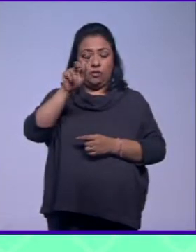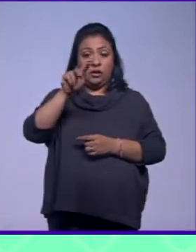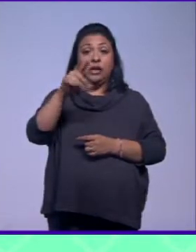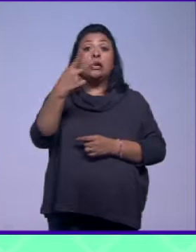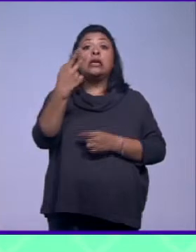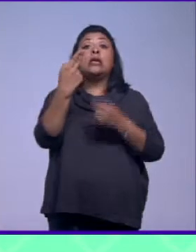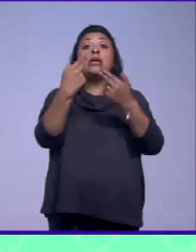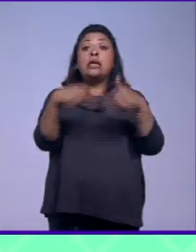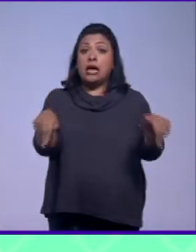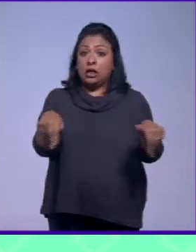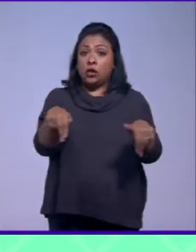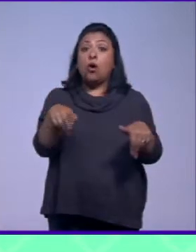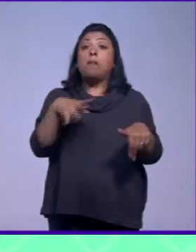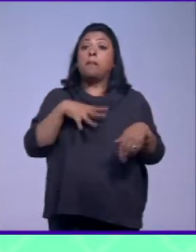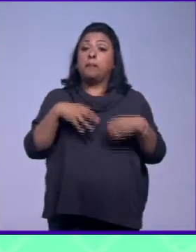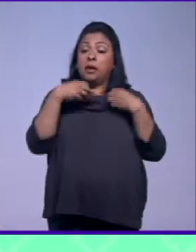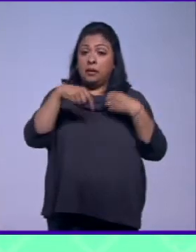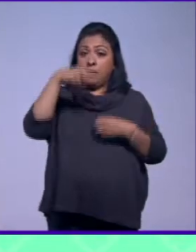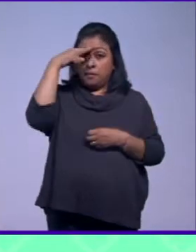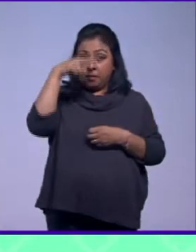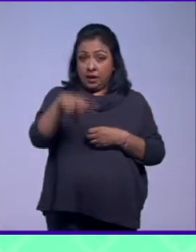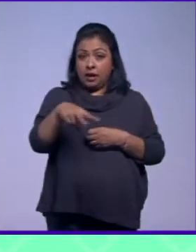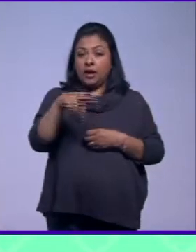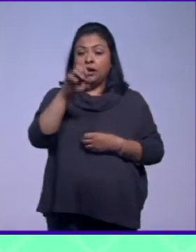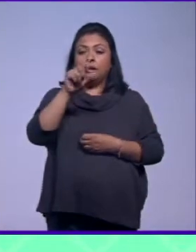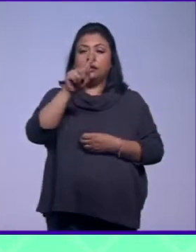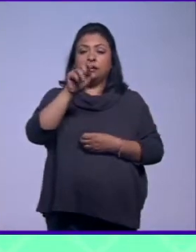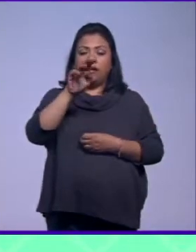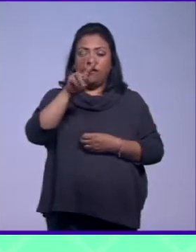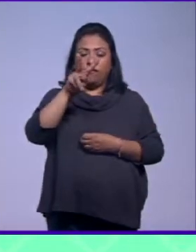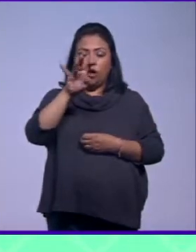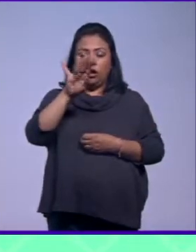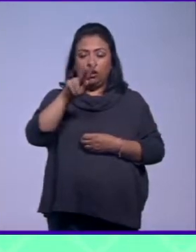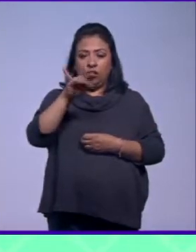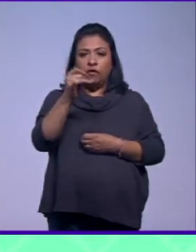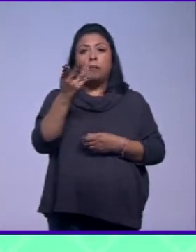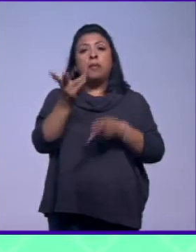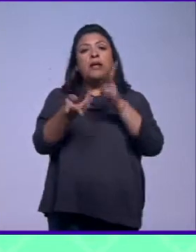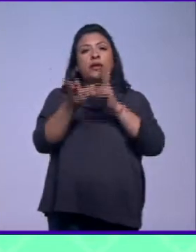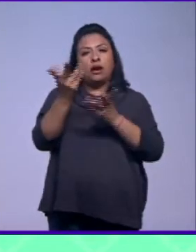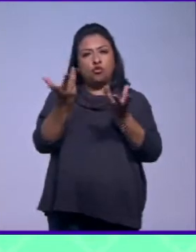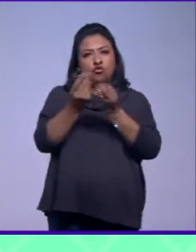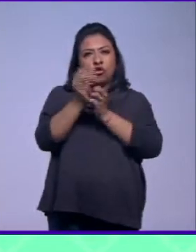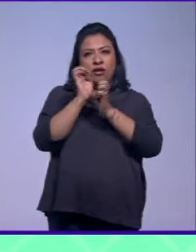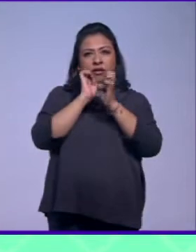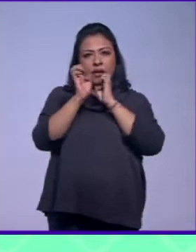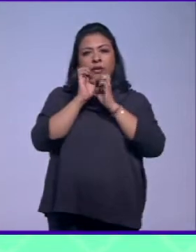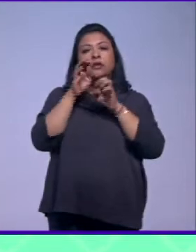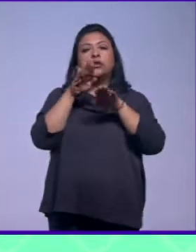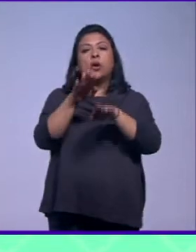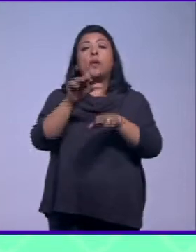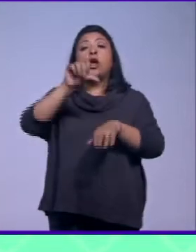nieto vive en méxico esteban volkov y platico contigo y esta plática va a propósito del estreno de esta noche en canal 22